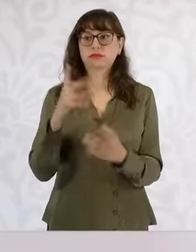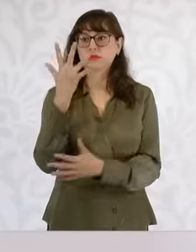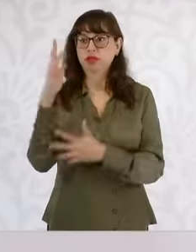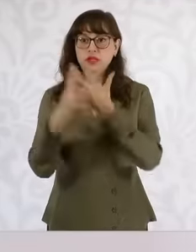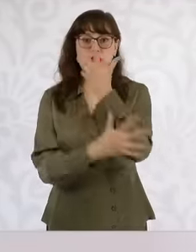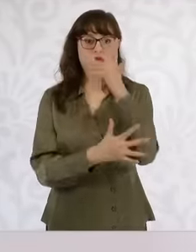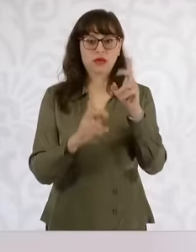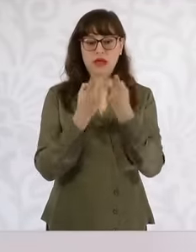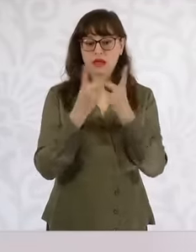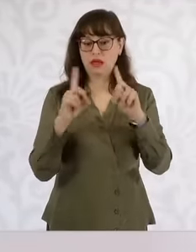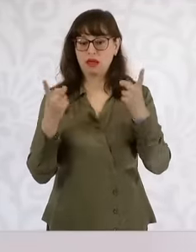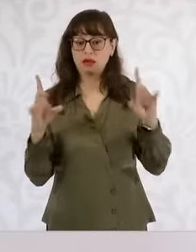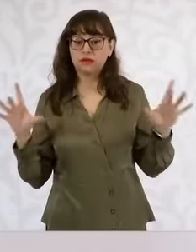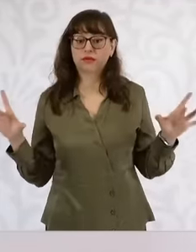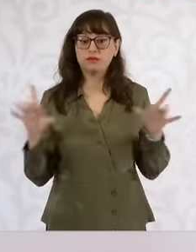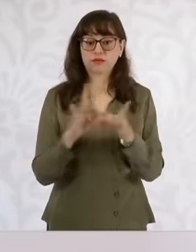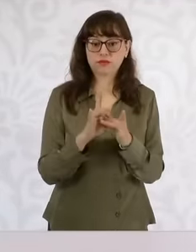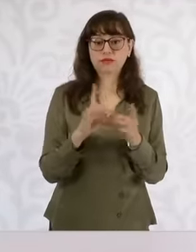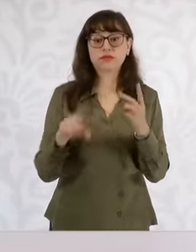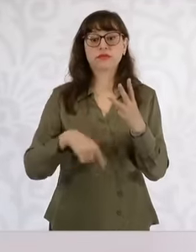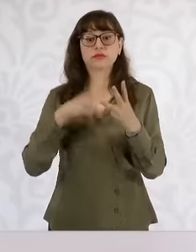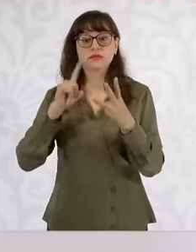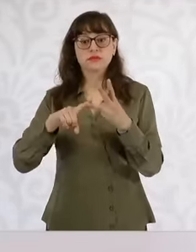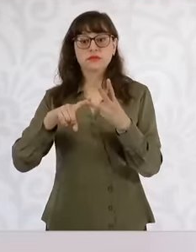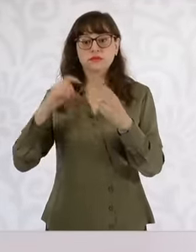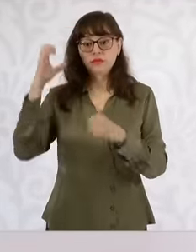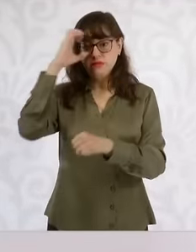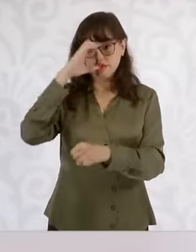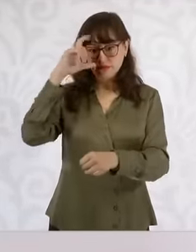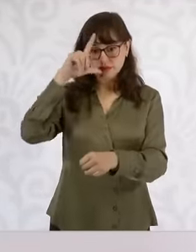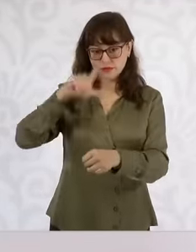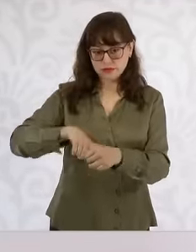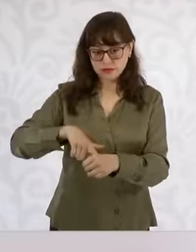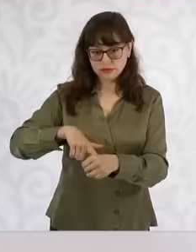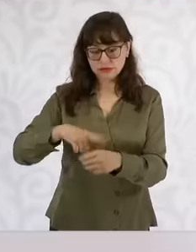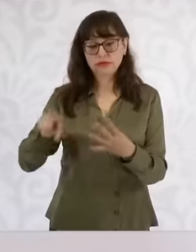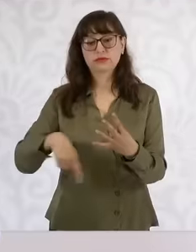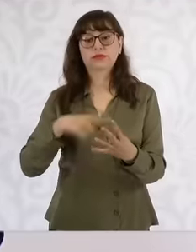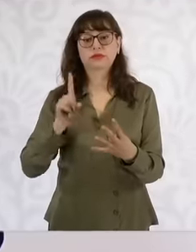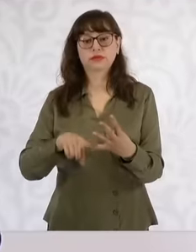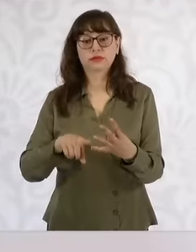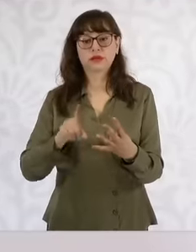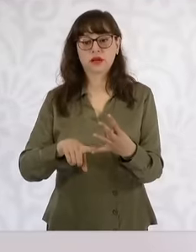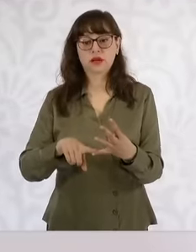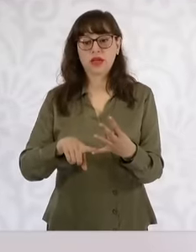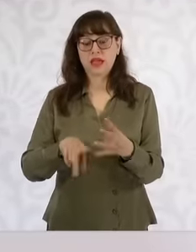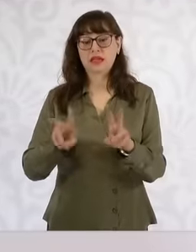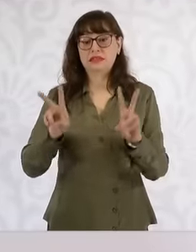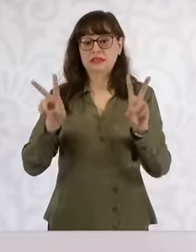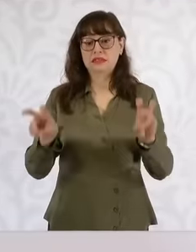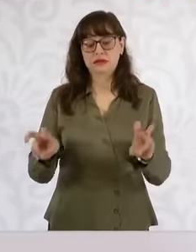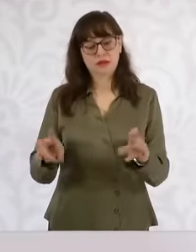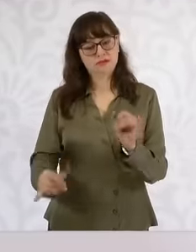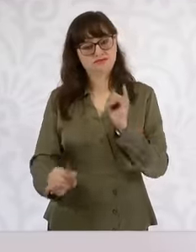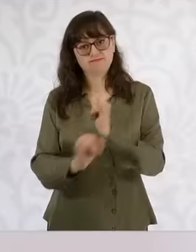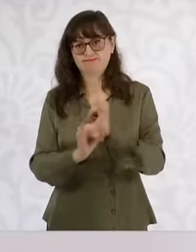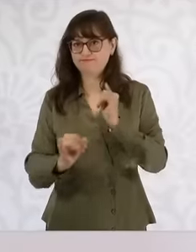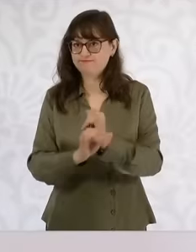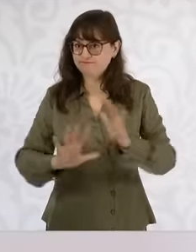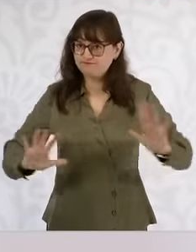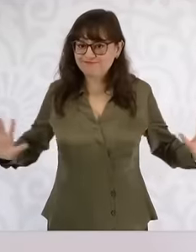sostenible, algunos elementos de cultura y que se impulse la agenda digital. Ha sido otro tema